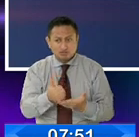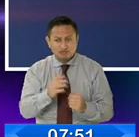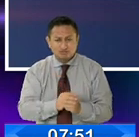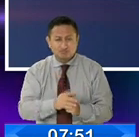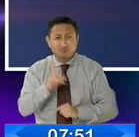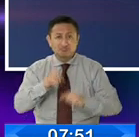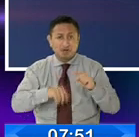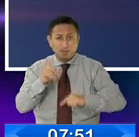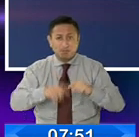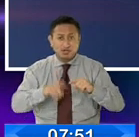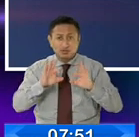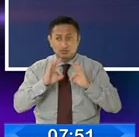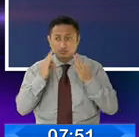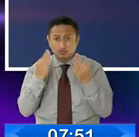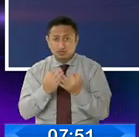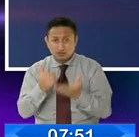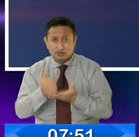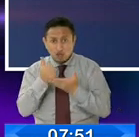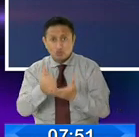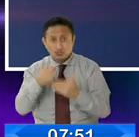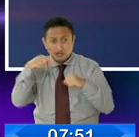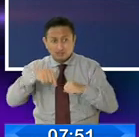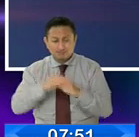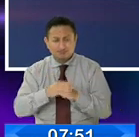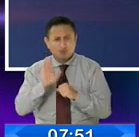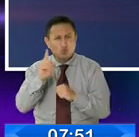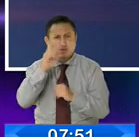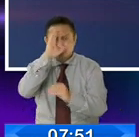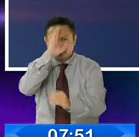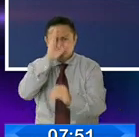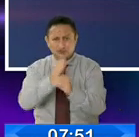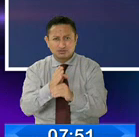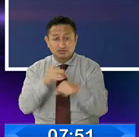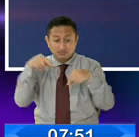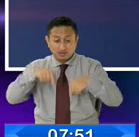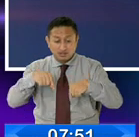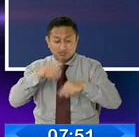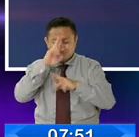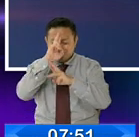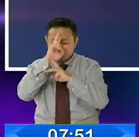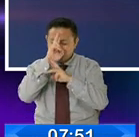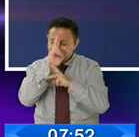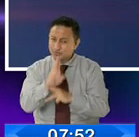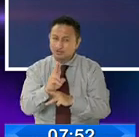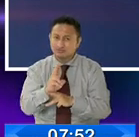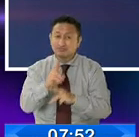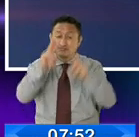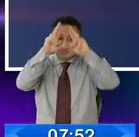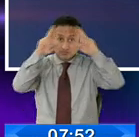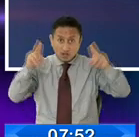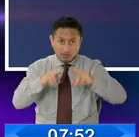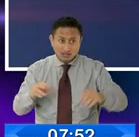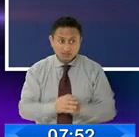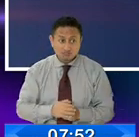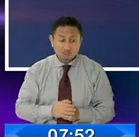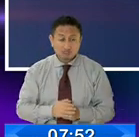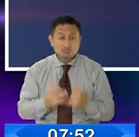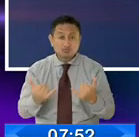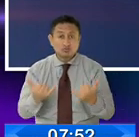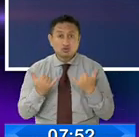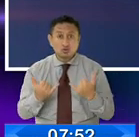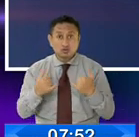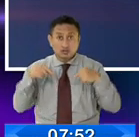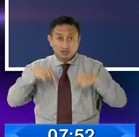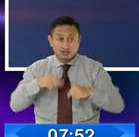de amigos a lo largo de estas semanas, en el cual lo que buscamos, lo que yo siempre digo acá, dignidad en Navidad. Hoy más que nunca, no es que esto